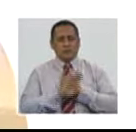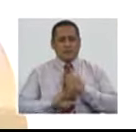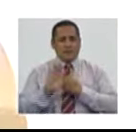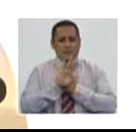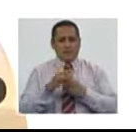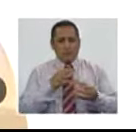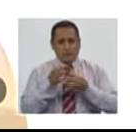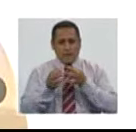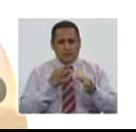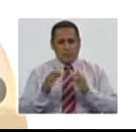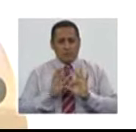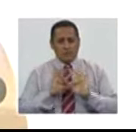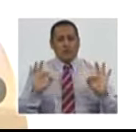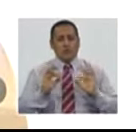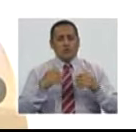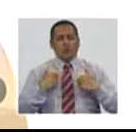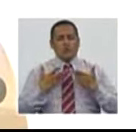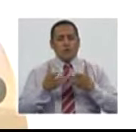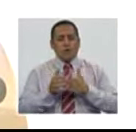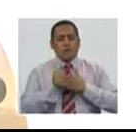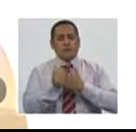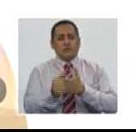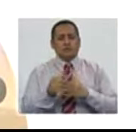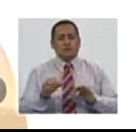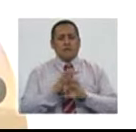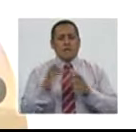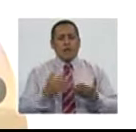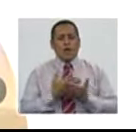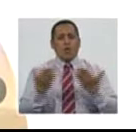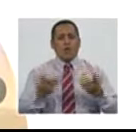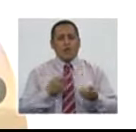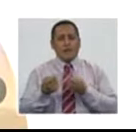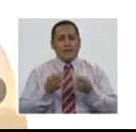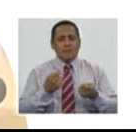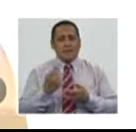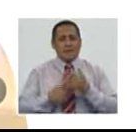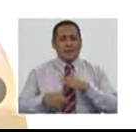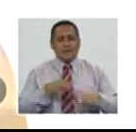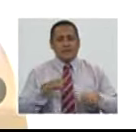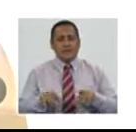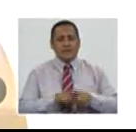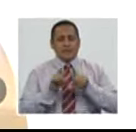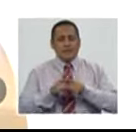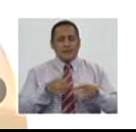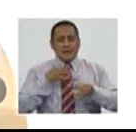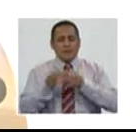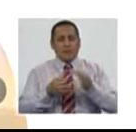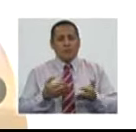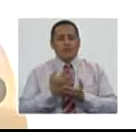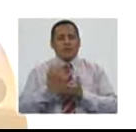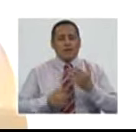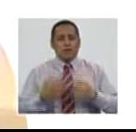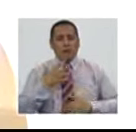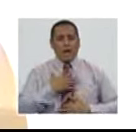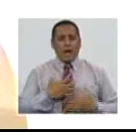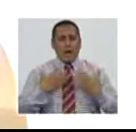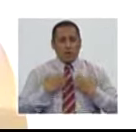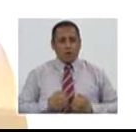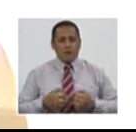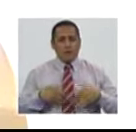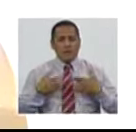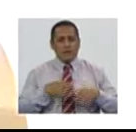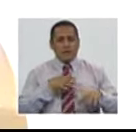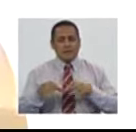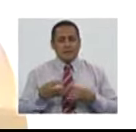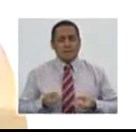defensa eso quede quedar bien claro no nosotros Claro brindamos orientación Cuáles son los trámites que deben hacer incluso les decimos qué es lo que un abogado también